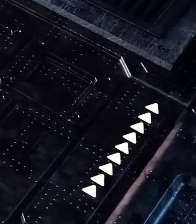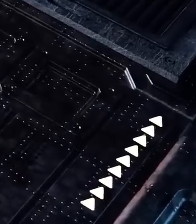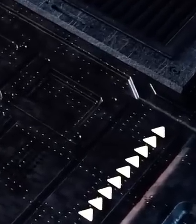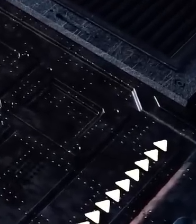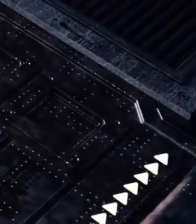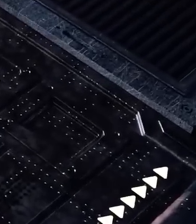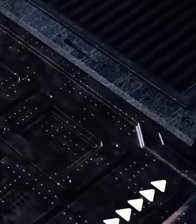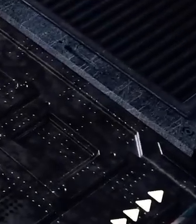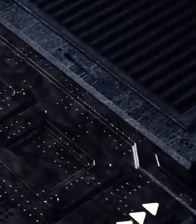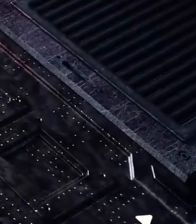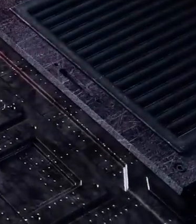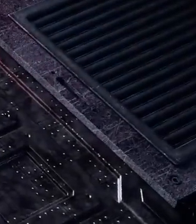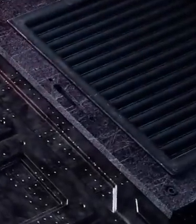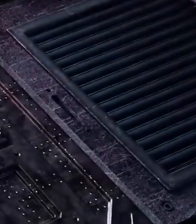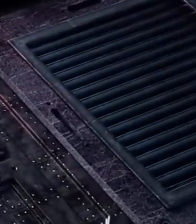Todopoderoso!